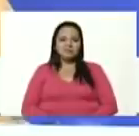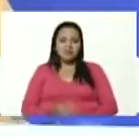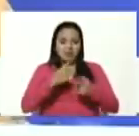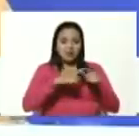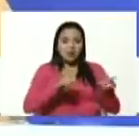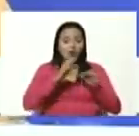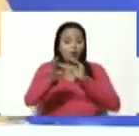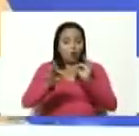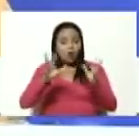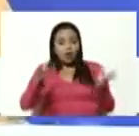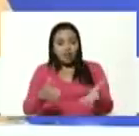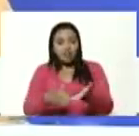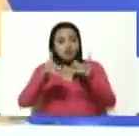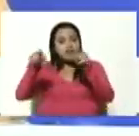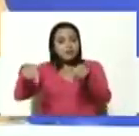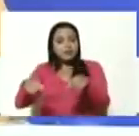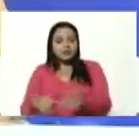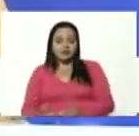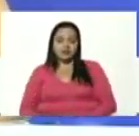coronavirus también.